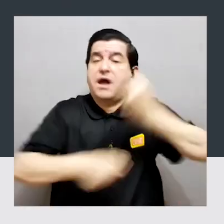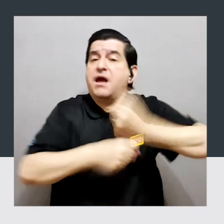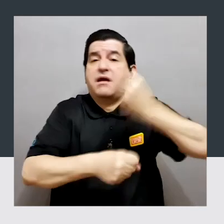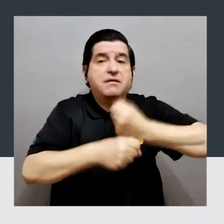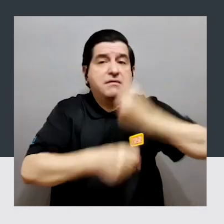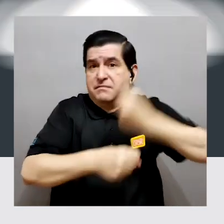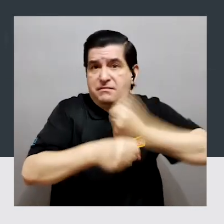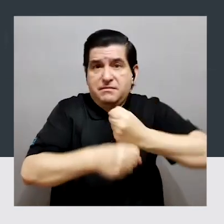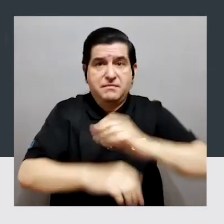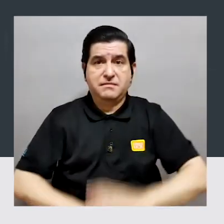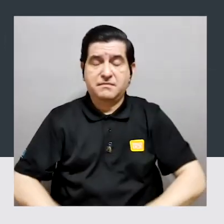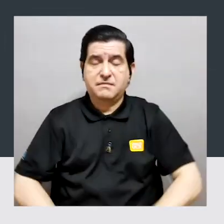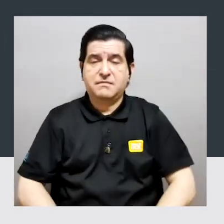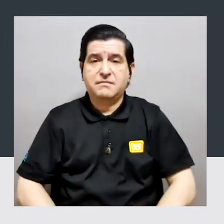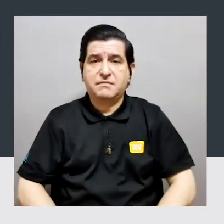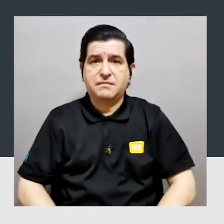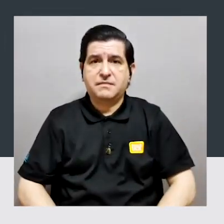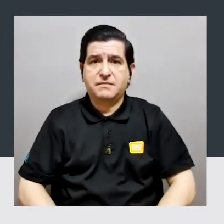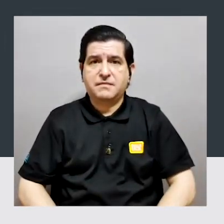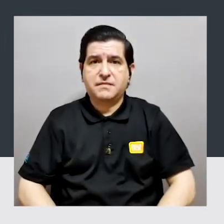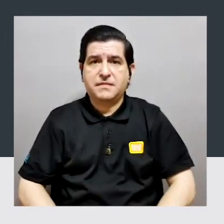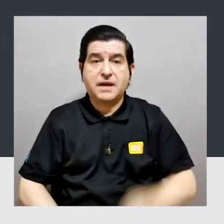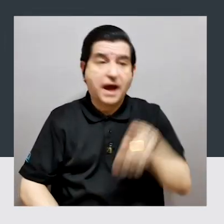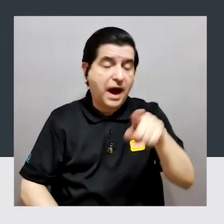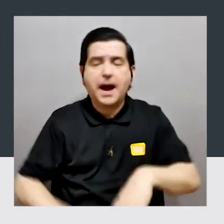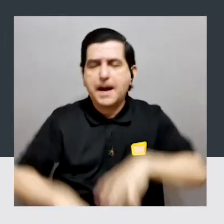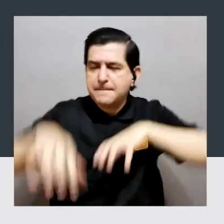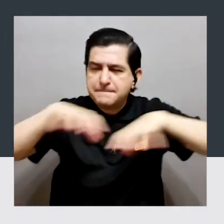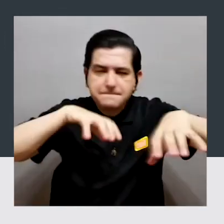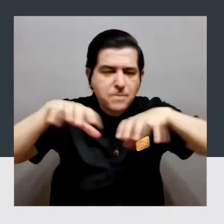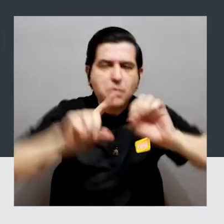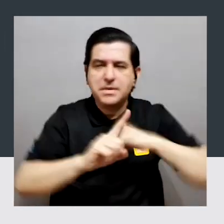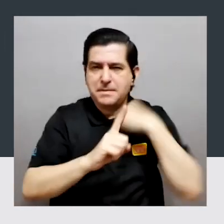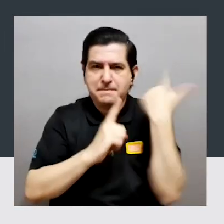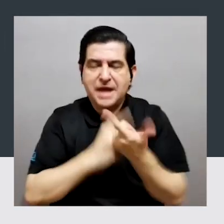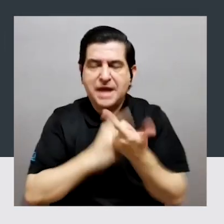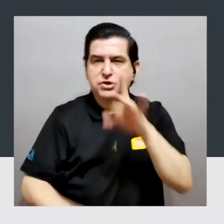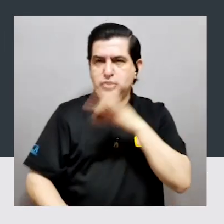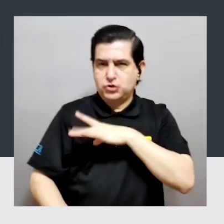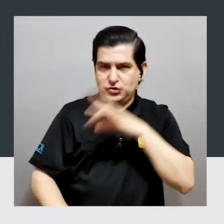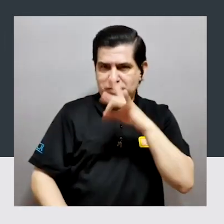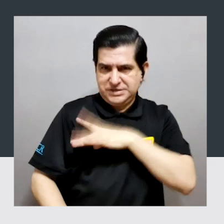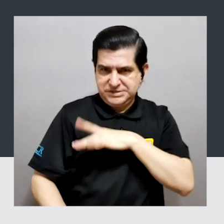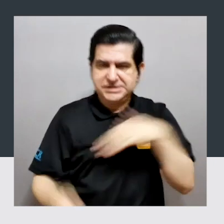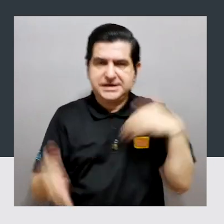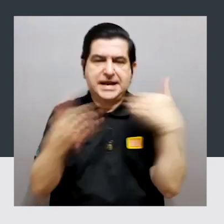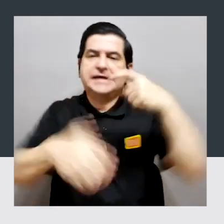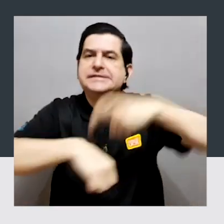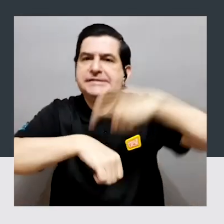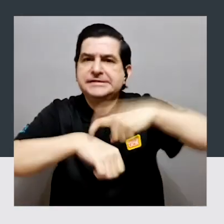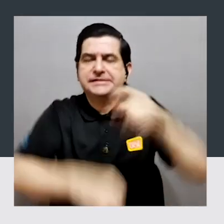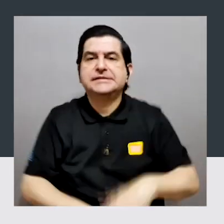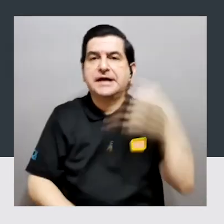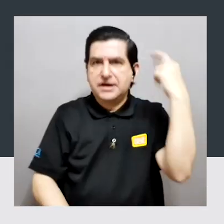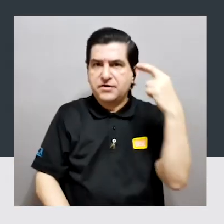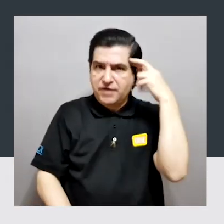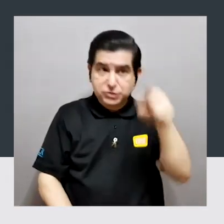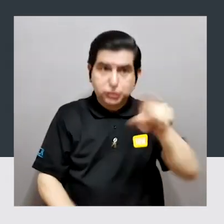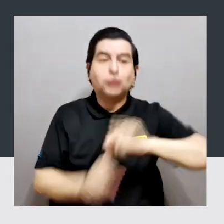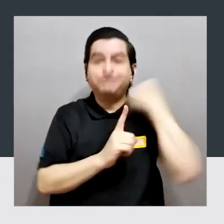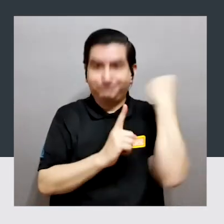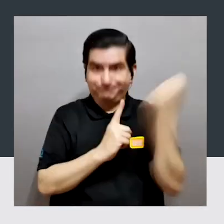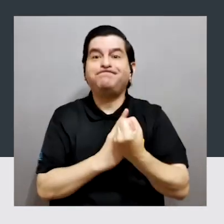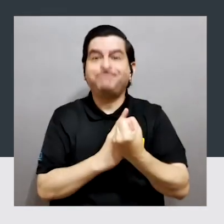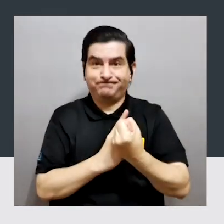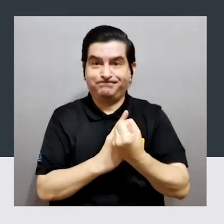vida laboral. En buena medida, las movilizaciones sociales chilenas más recientes giran en torno a